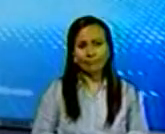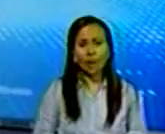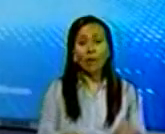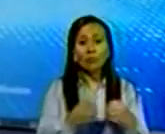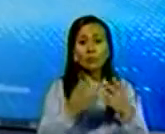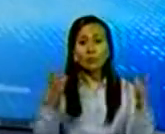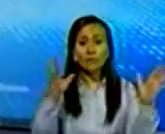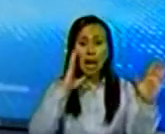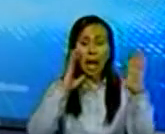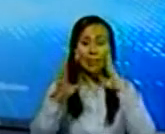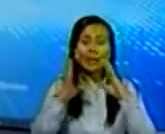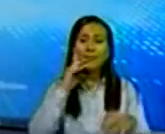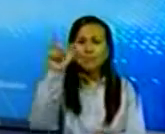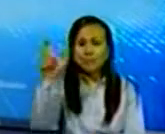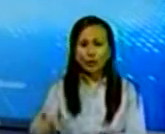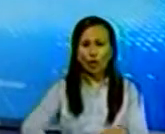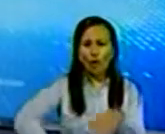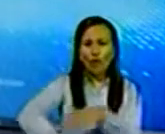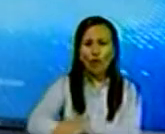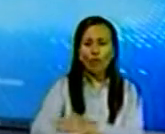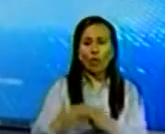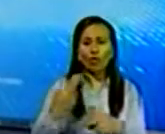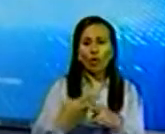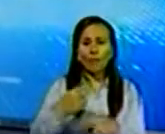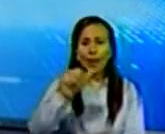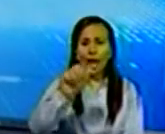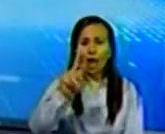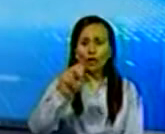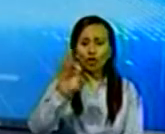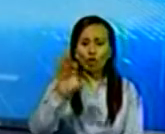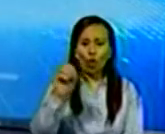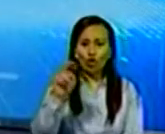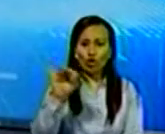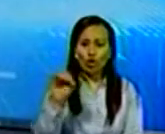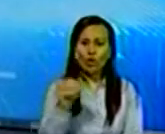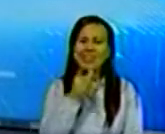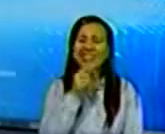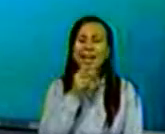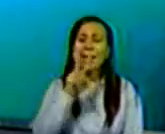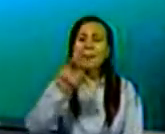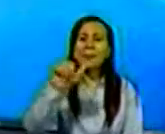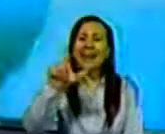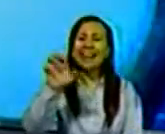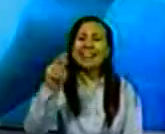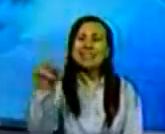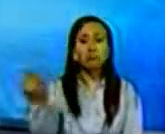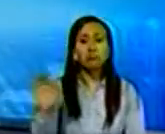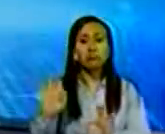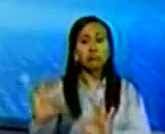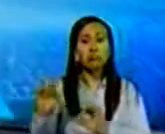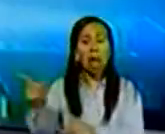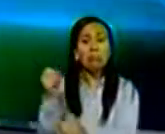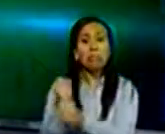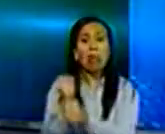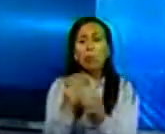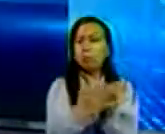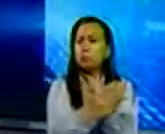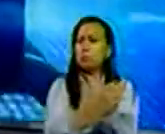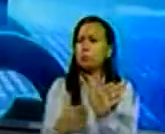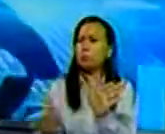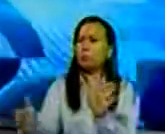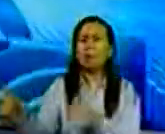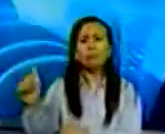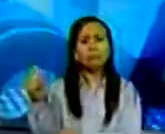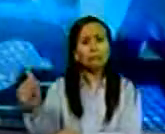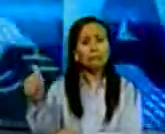Y mucha atención, el futbolista ecuatoriano Antonio Valencia fue condecorado por el presidente Lenín Moreno por su exitosa trayectoria que puso